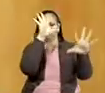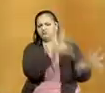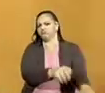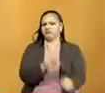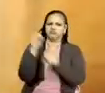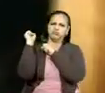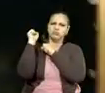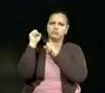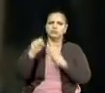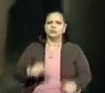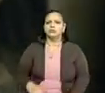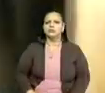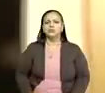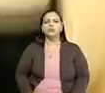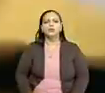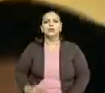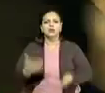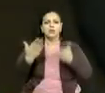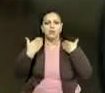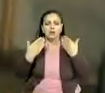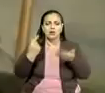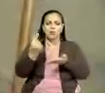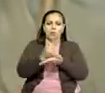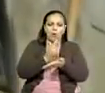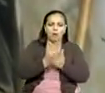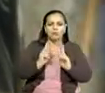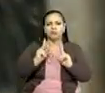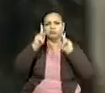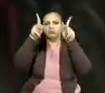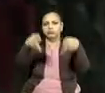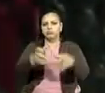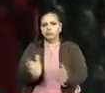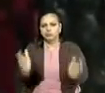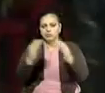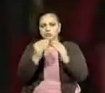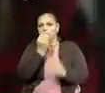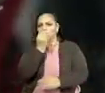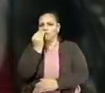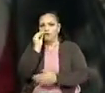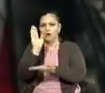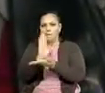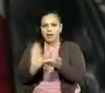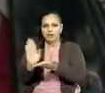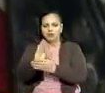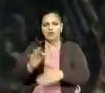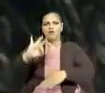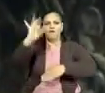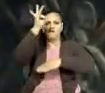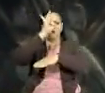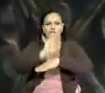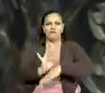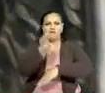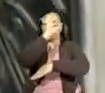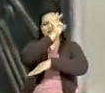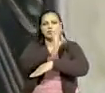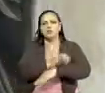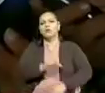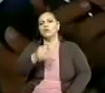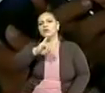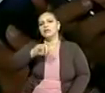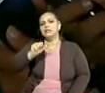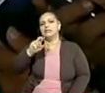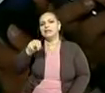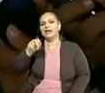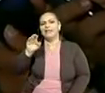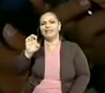en sectores como El Guasmo, Trinitaria, Flor de Bastión, Fortín y Yanek Toral.